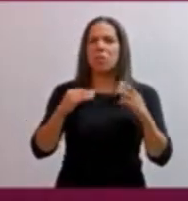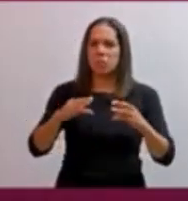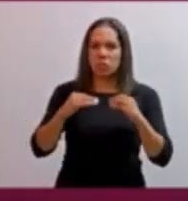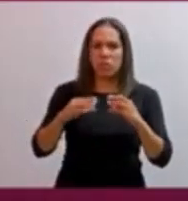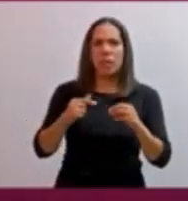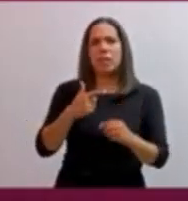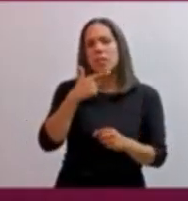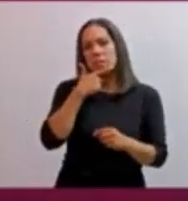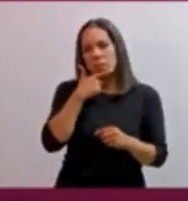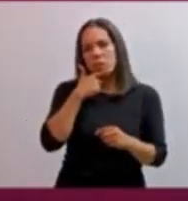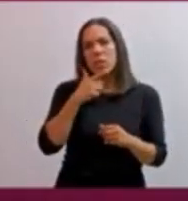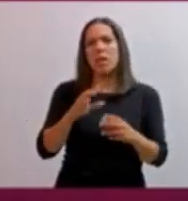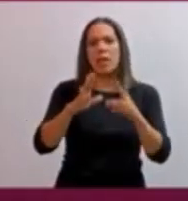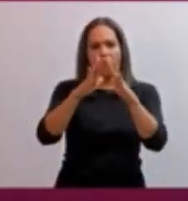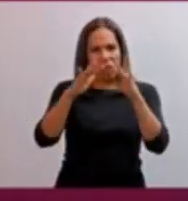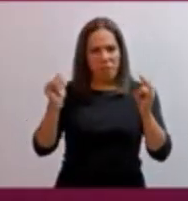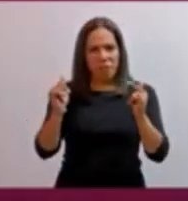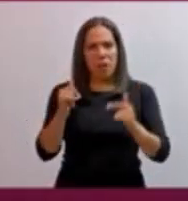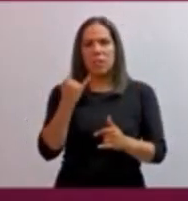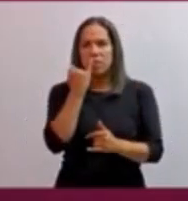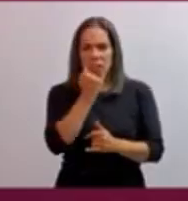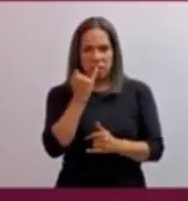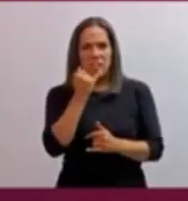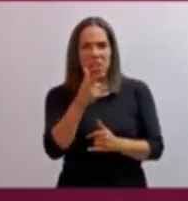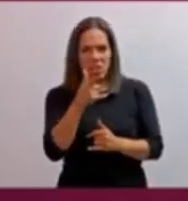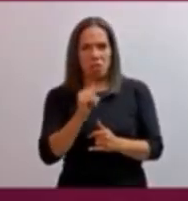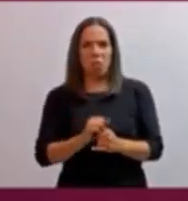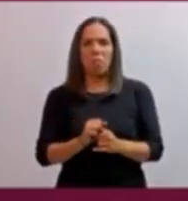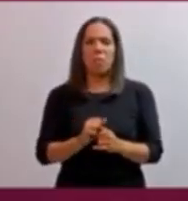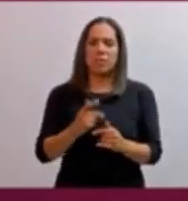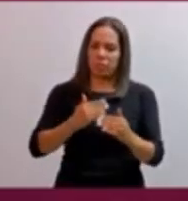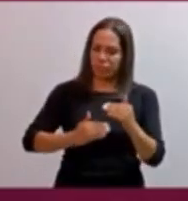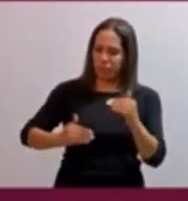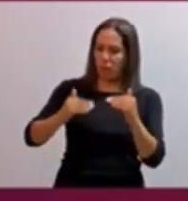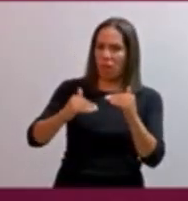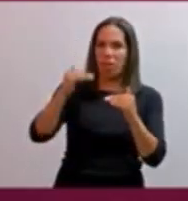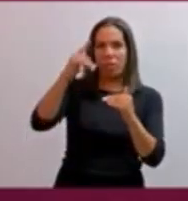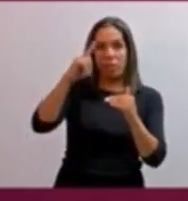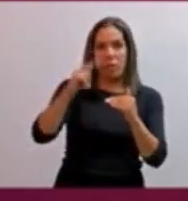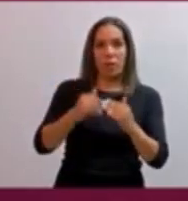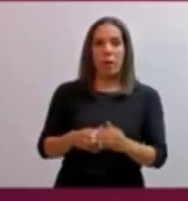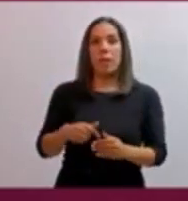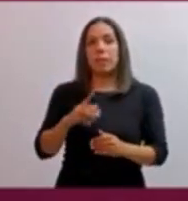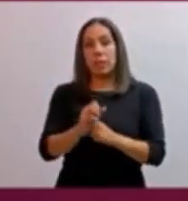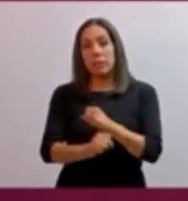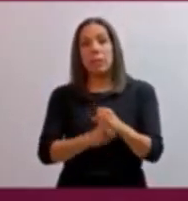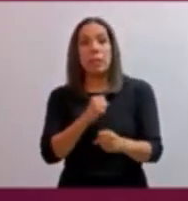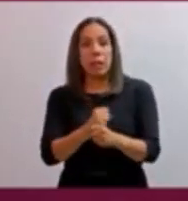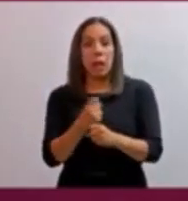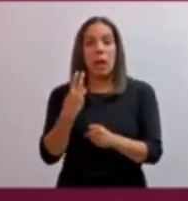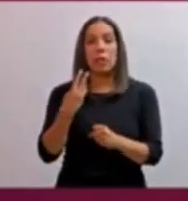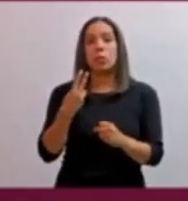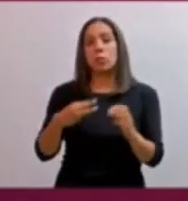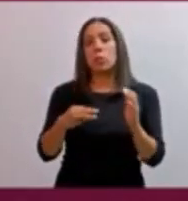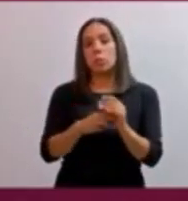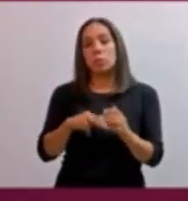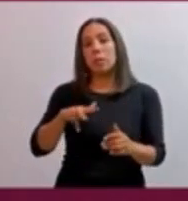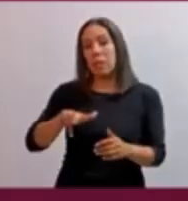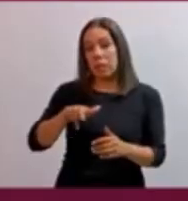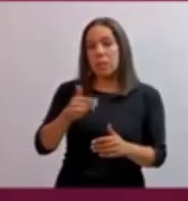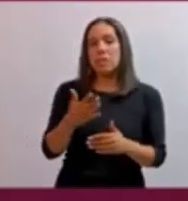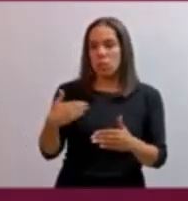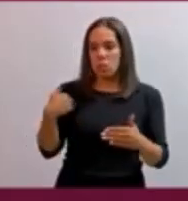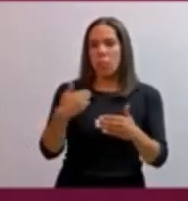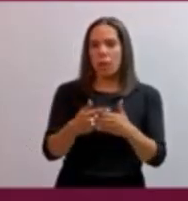inicial, preescolar, primaria, secundaria y bachillerato. Desde 2018, se desempeña como asesora